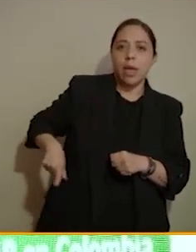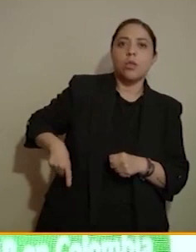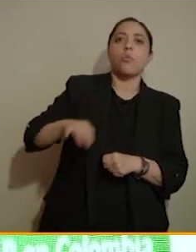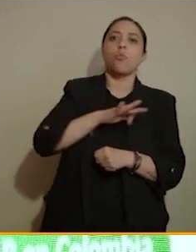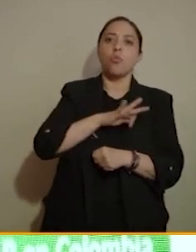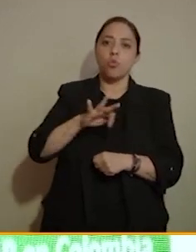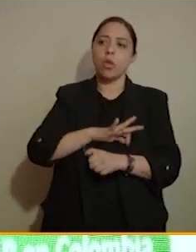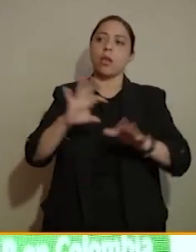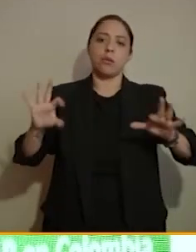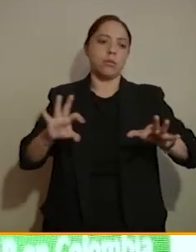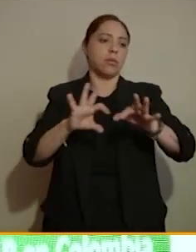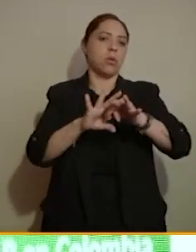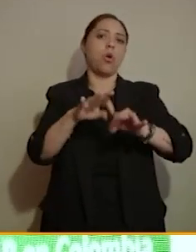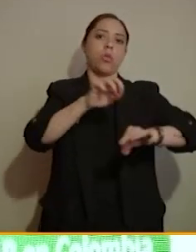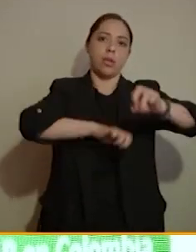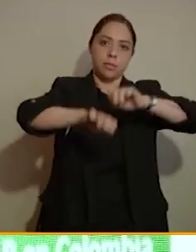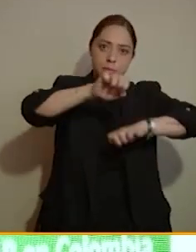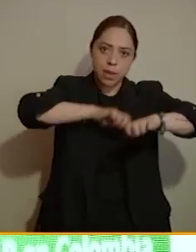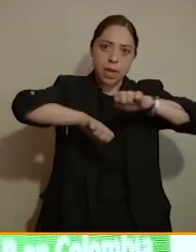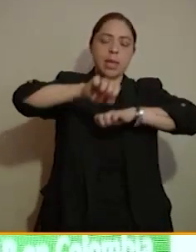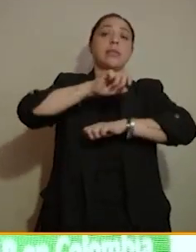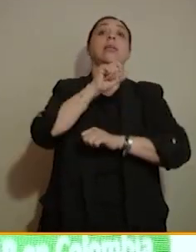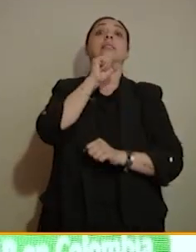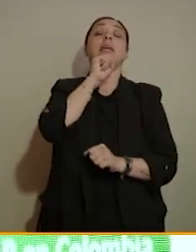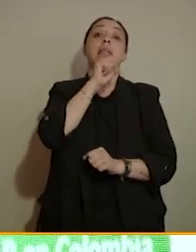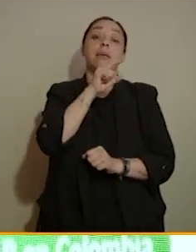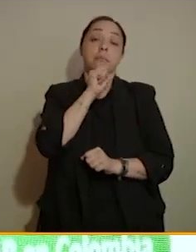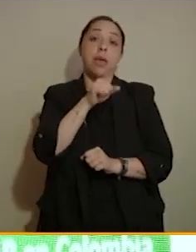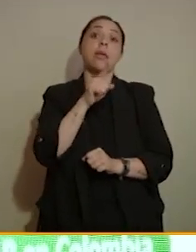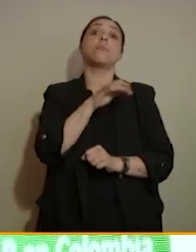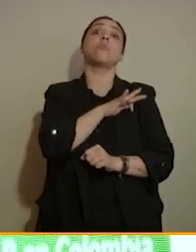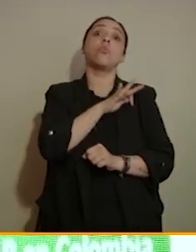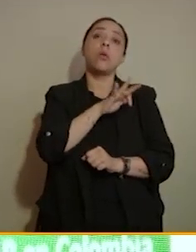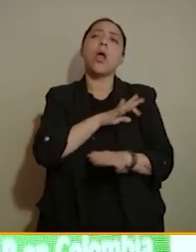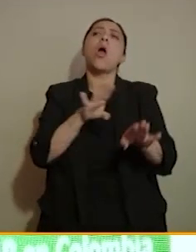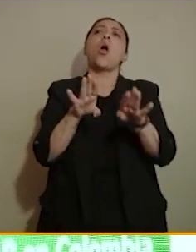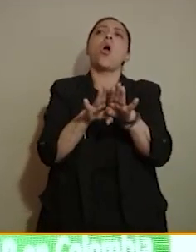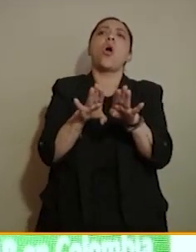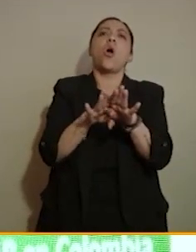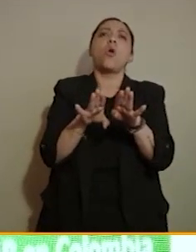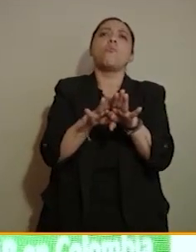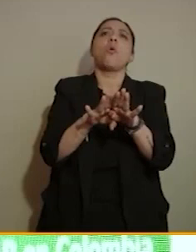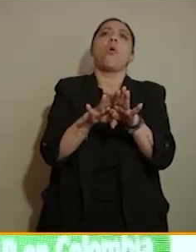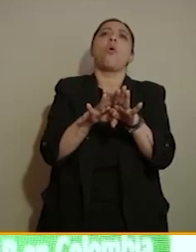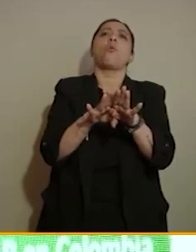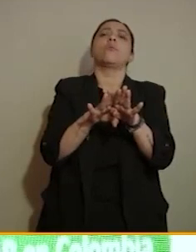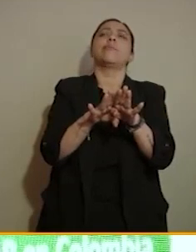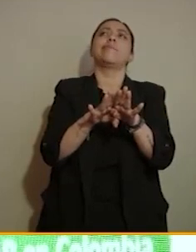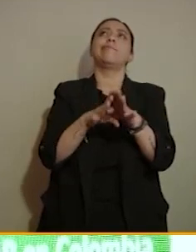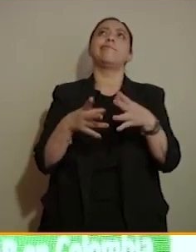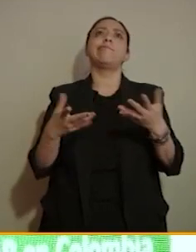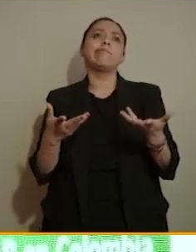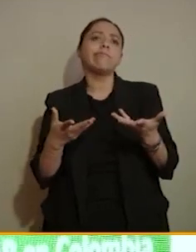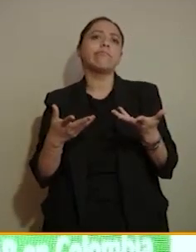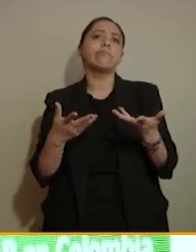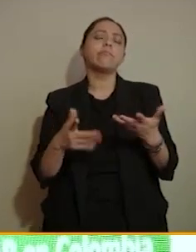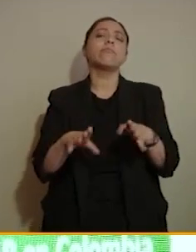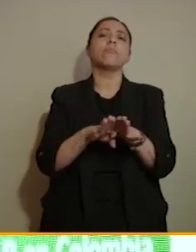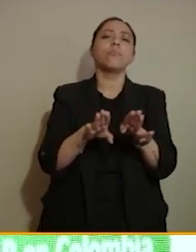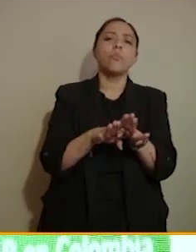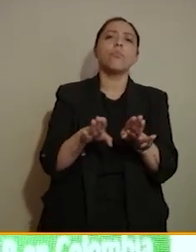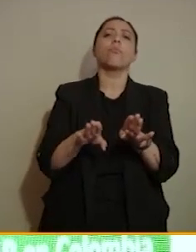empresas, que también se pudiera interrogar cómo iban a funcionar las relaciones o cómo estaban funcionando las